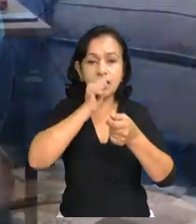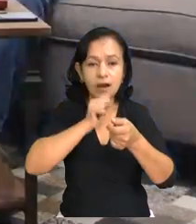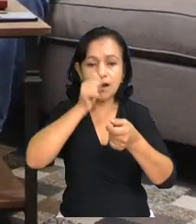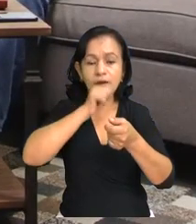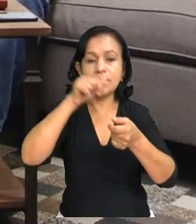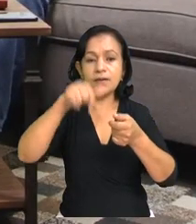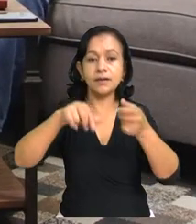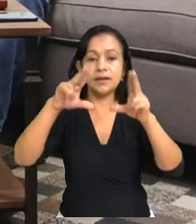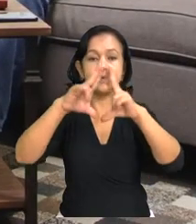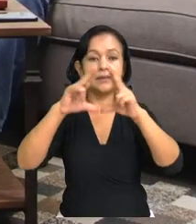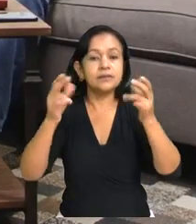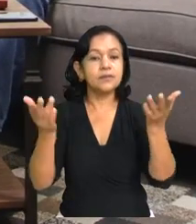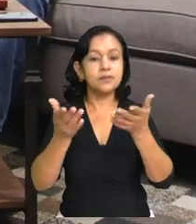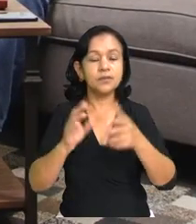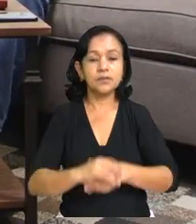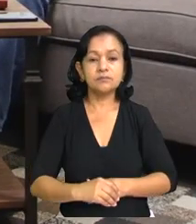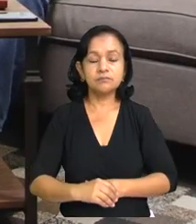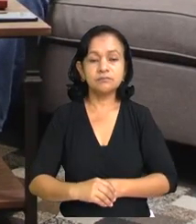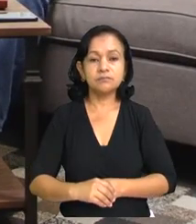hídricos.